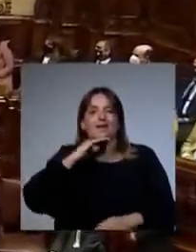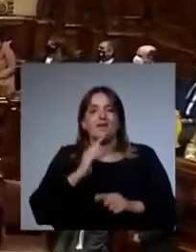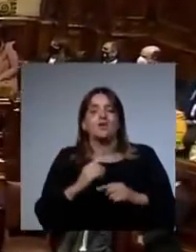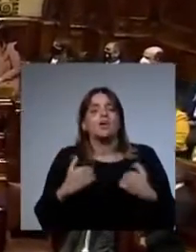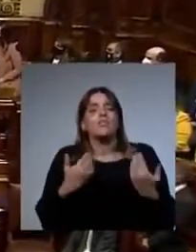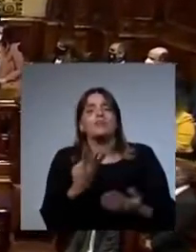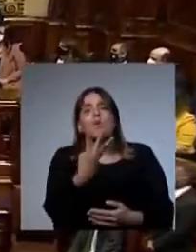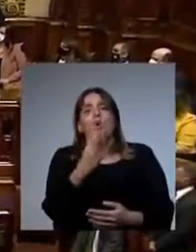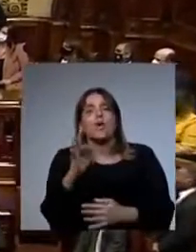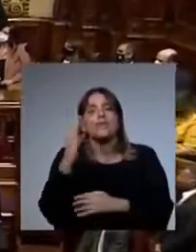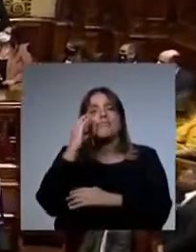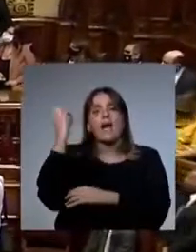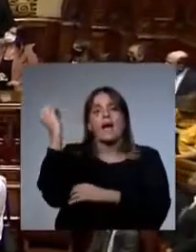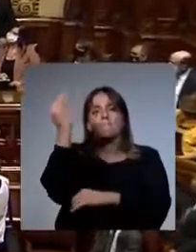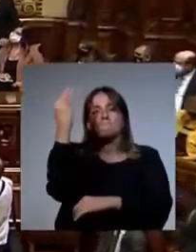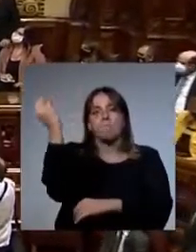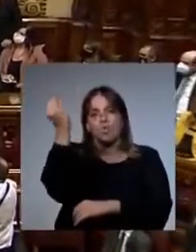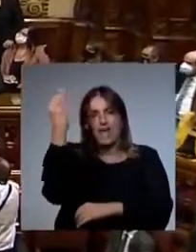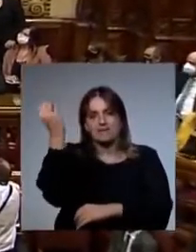40 ambulancias.